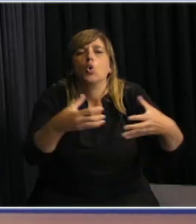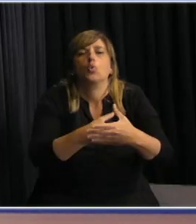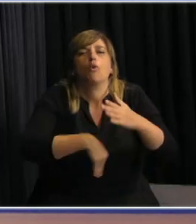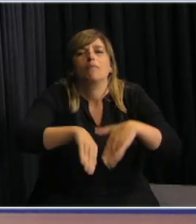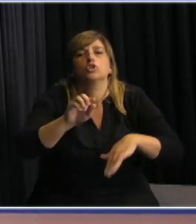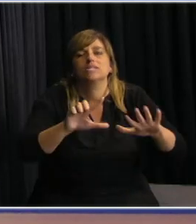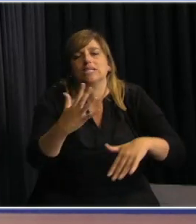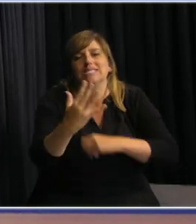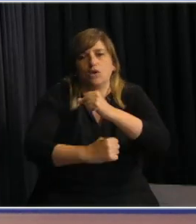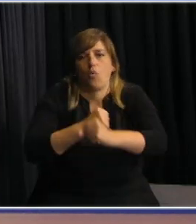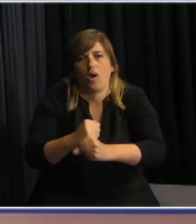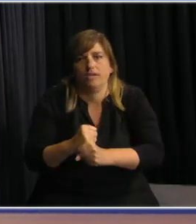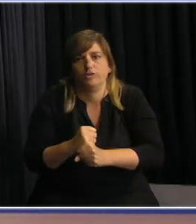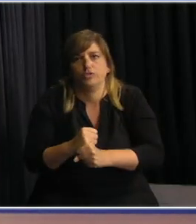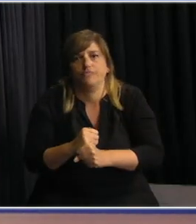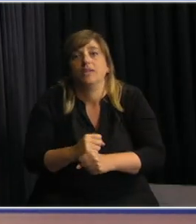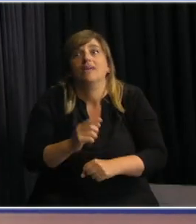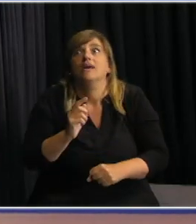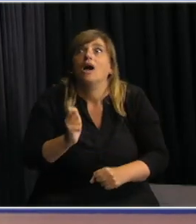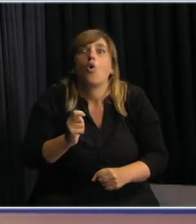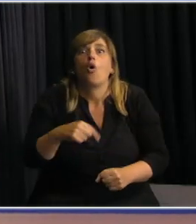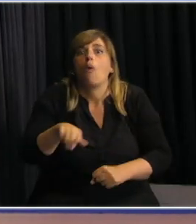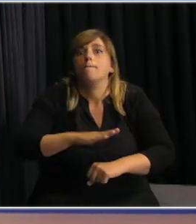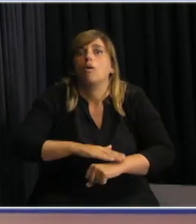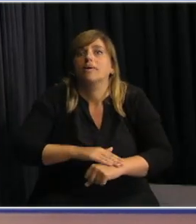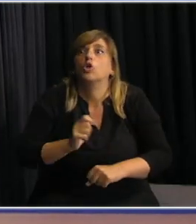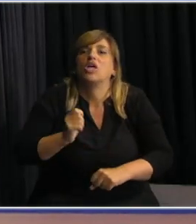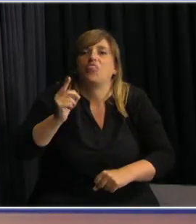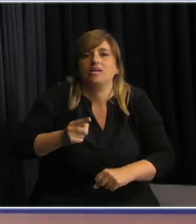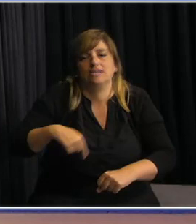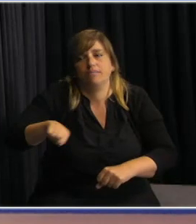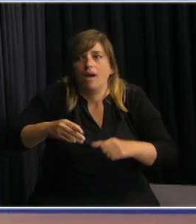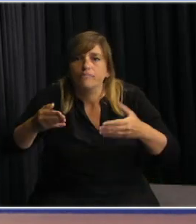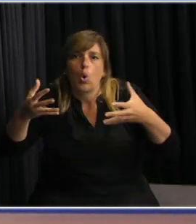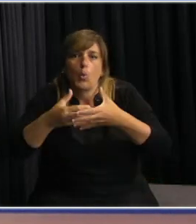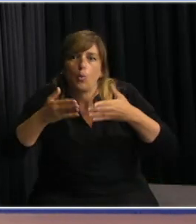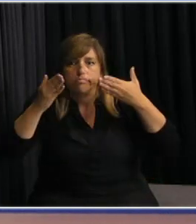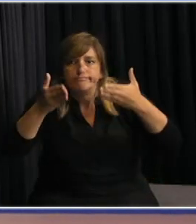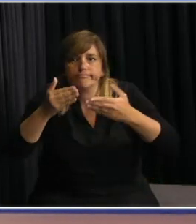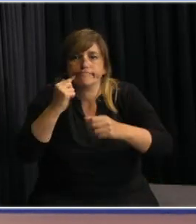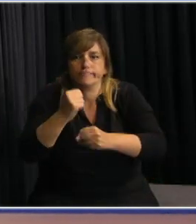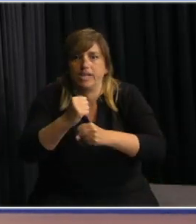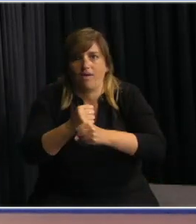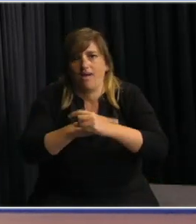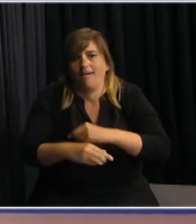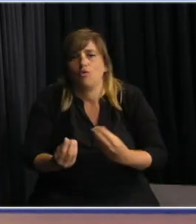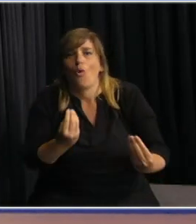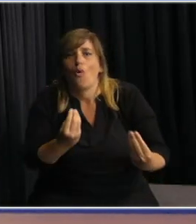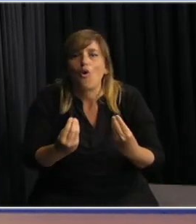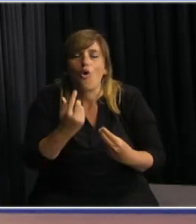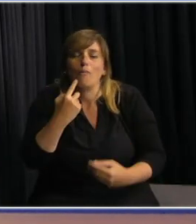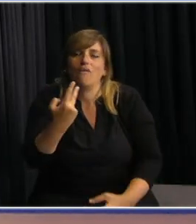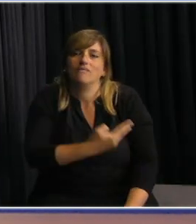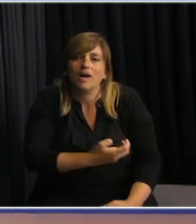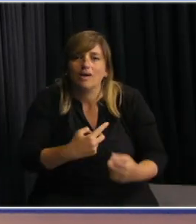de 75. El orden lo irá diciendo aquellos que están dedicados a la estrategia de